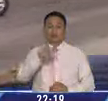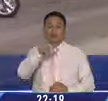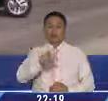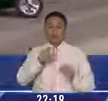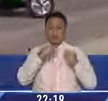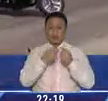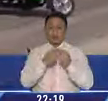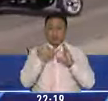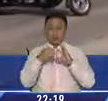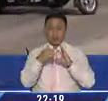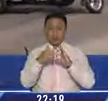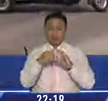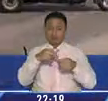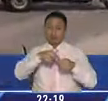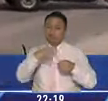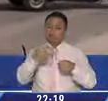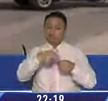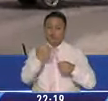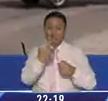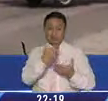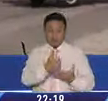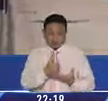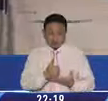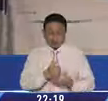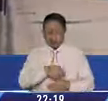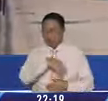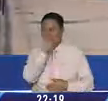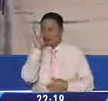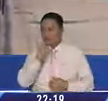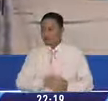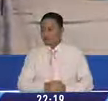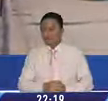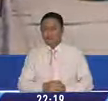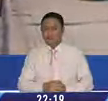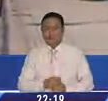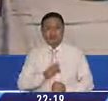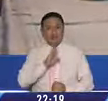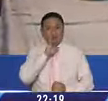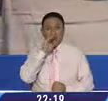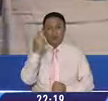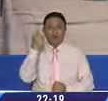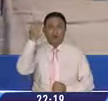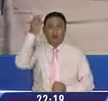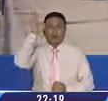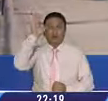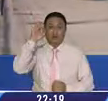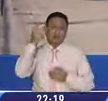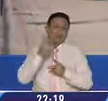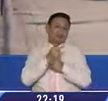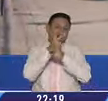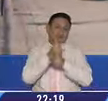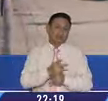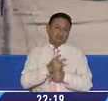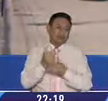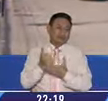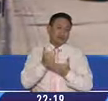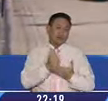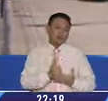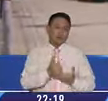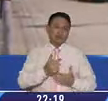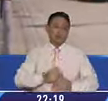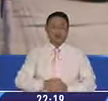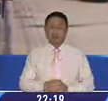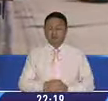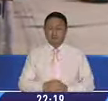WhatsApp porque no había ningún tipo de ayuda por medio de la policía. Siempre encomendándonos a Dios, es el único que nos puede ayudar y